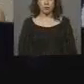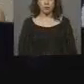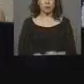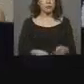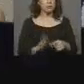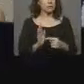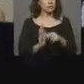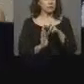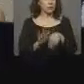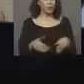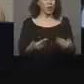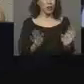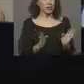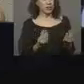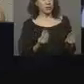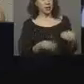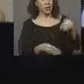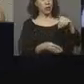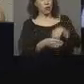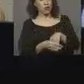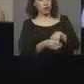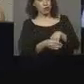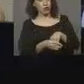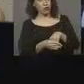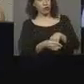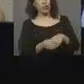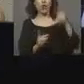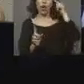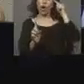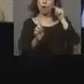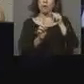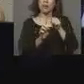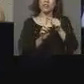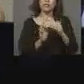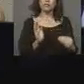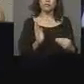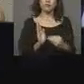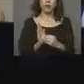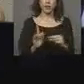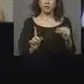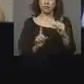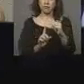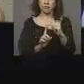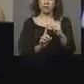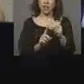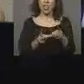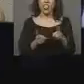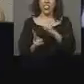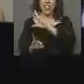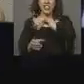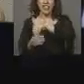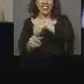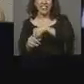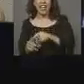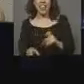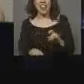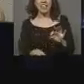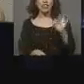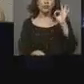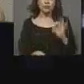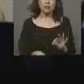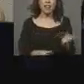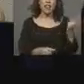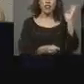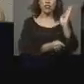la iniciativa que hoy se somete a votación tiene como propósito tipificar en el derecho interno el delito autónomo